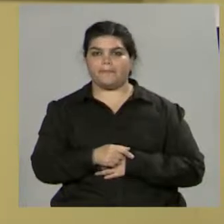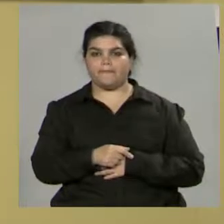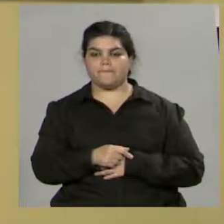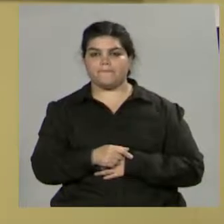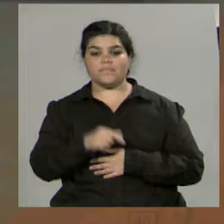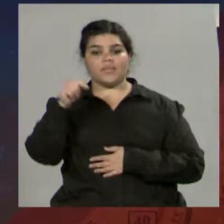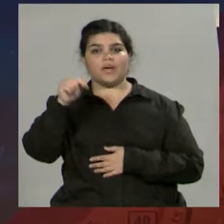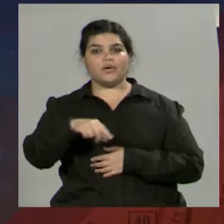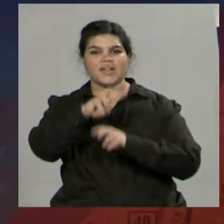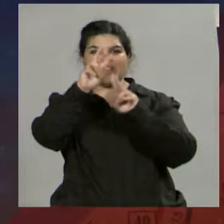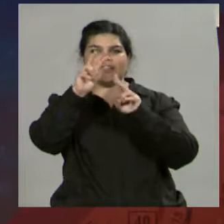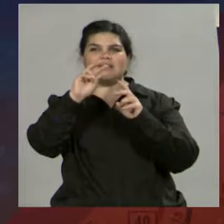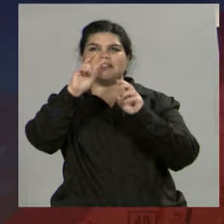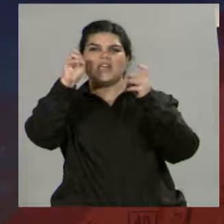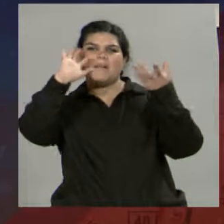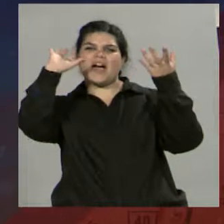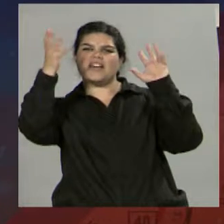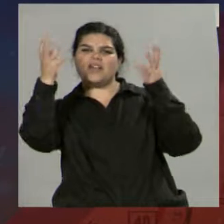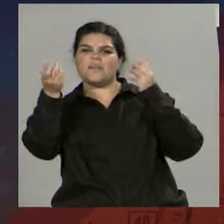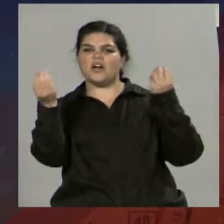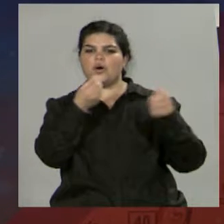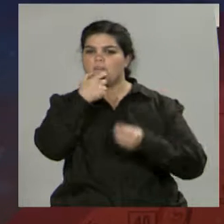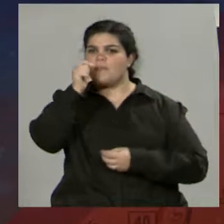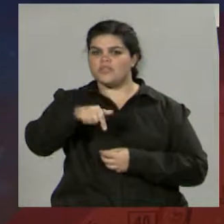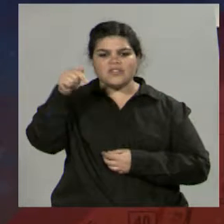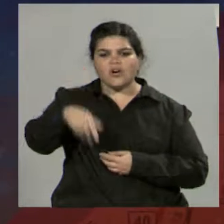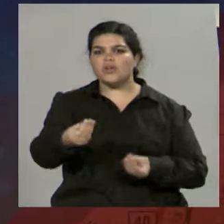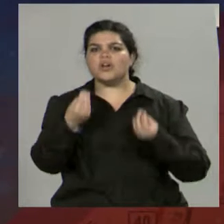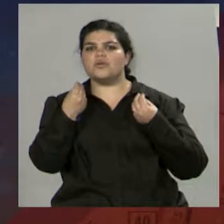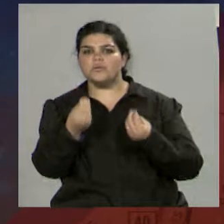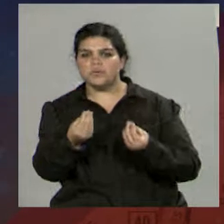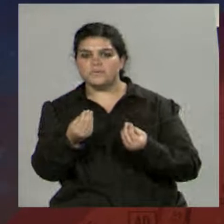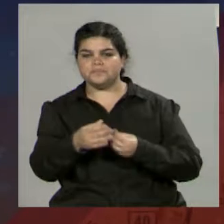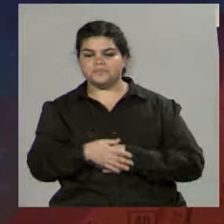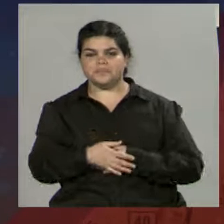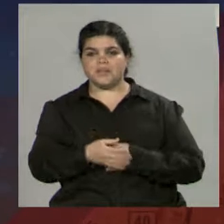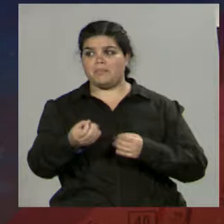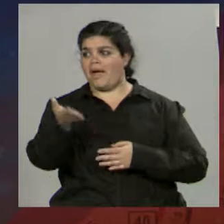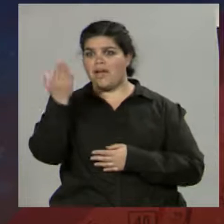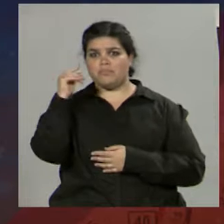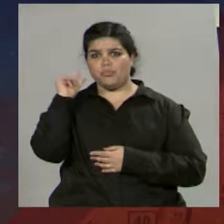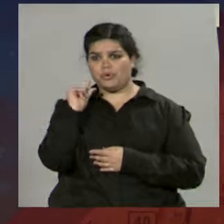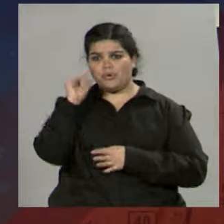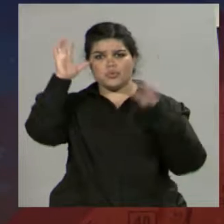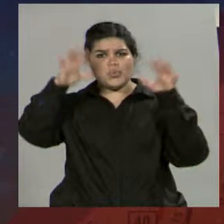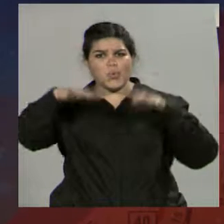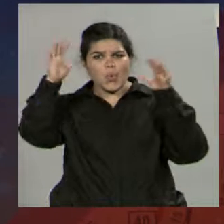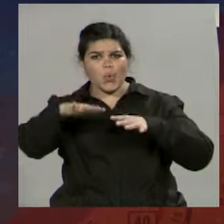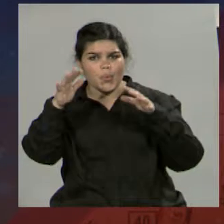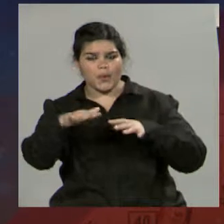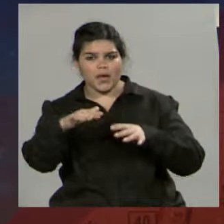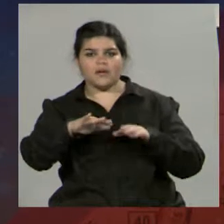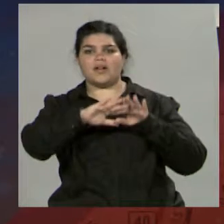el tiempo. ¿Cómo va a estar el tiempo en Mendoza? ¿Cómo está actualmente? Porque había lluvias y obviamente el paso